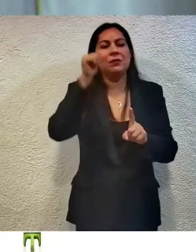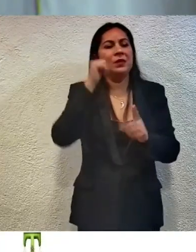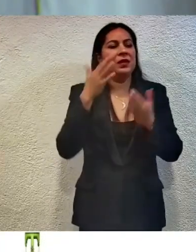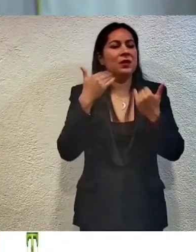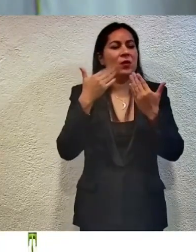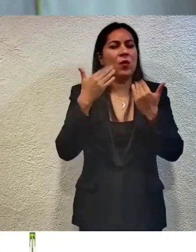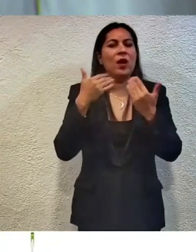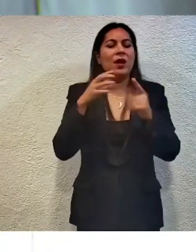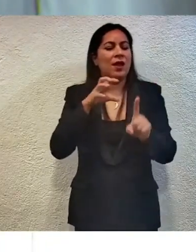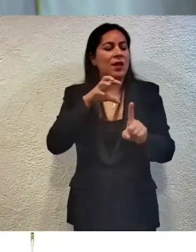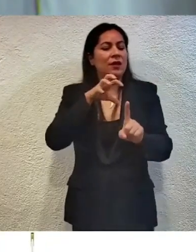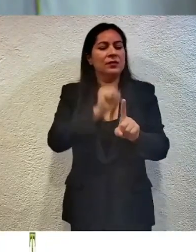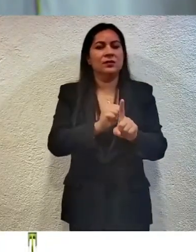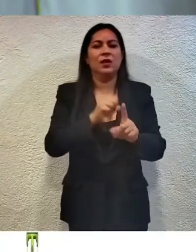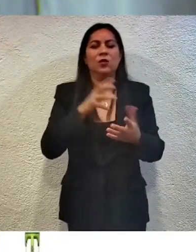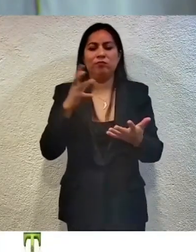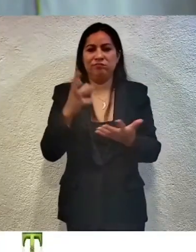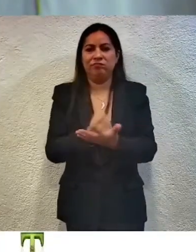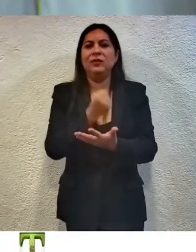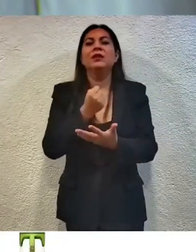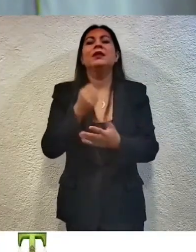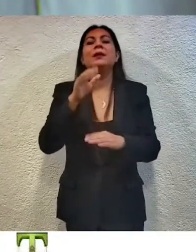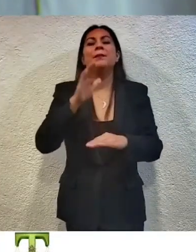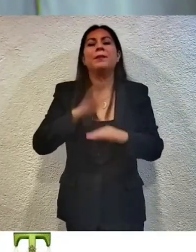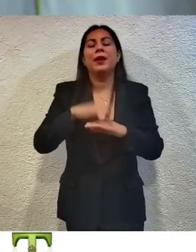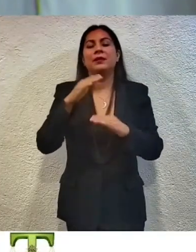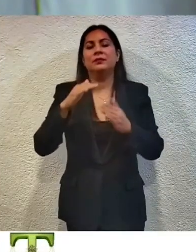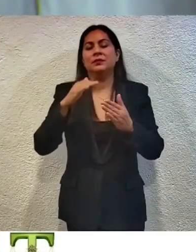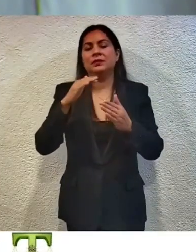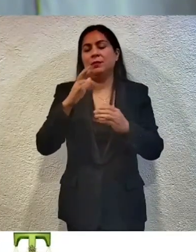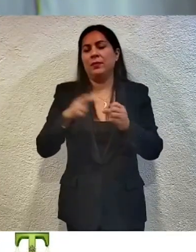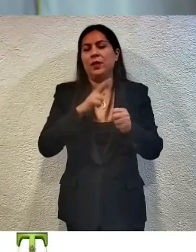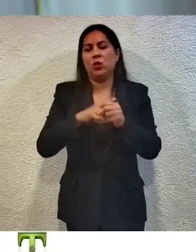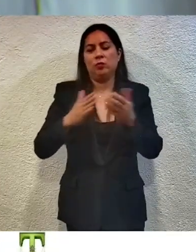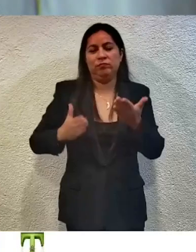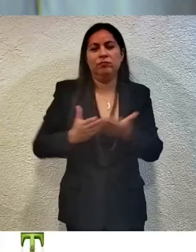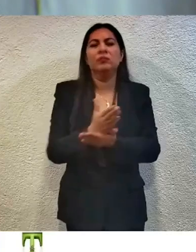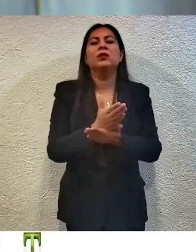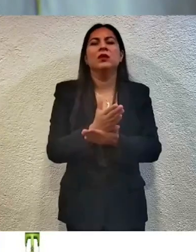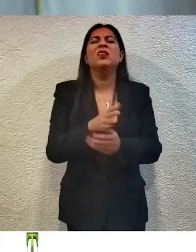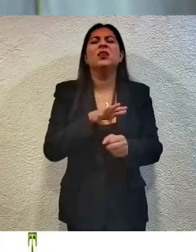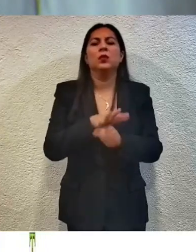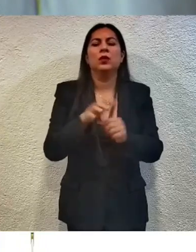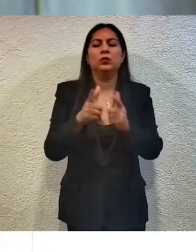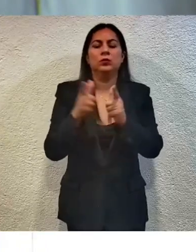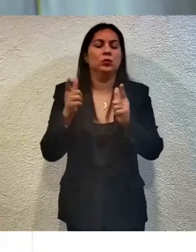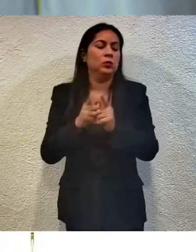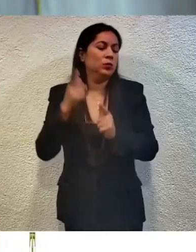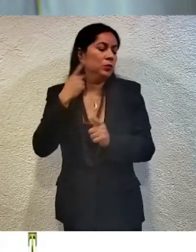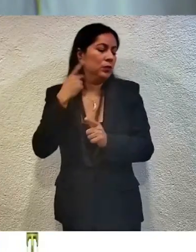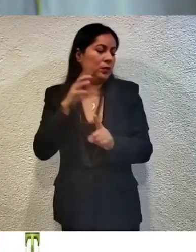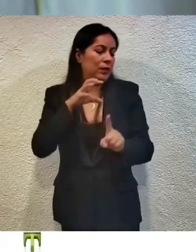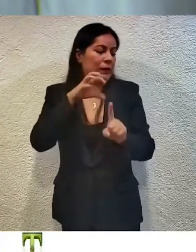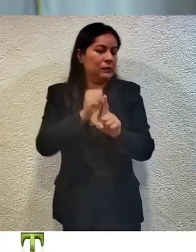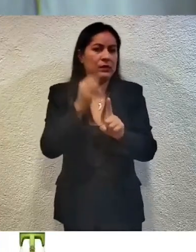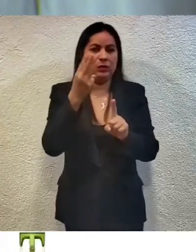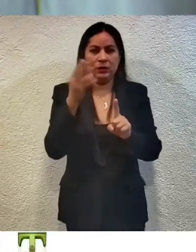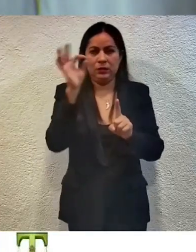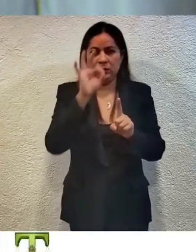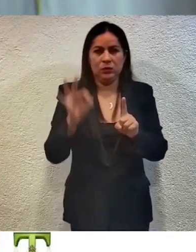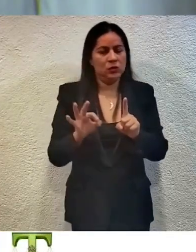hayan alcanzado triunfos de mayoría relativa. Es decir, los partidos que no alcanzaron el